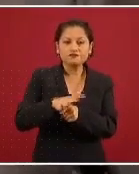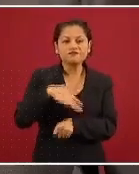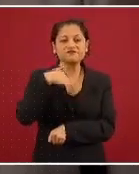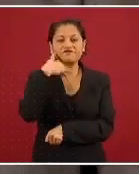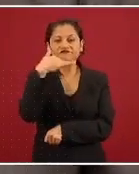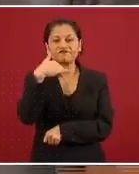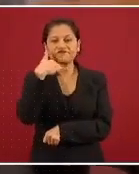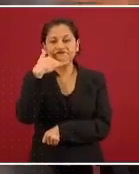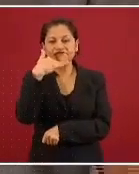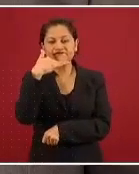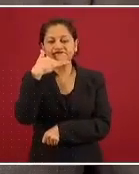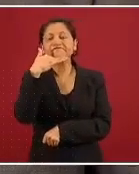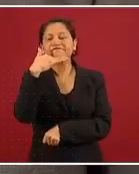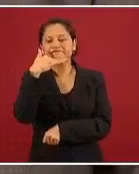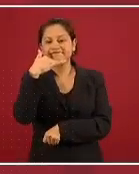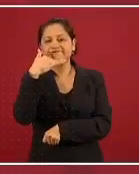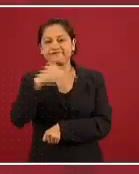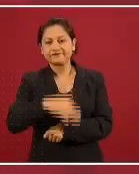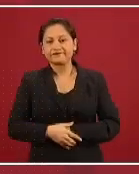Pero